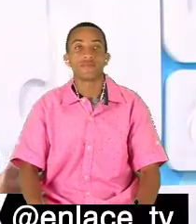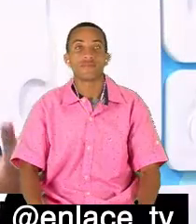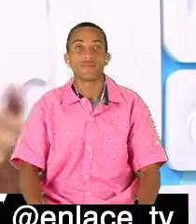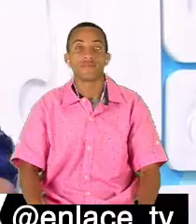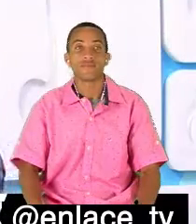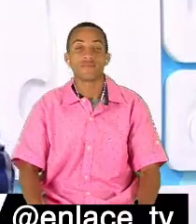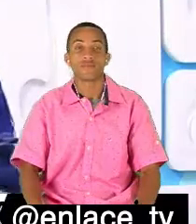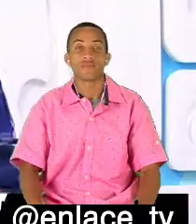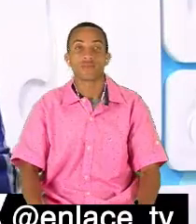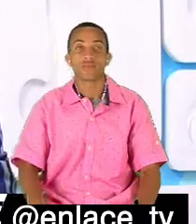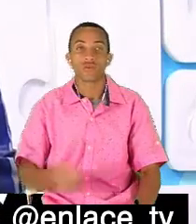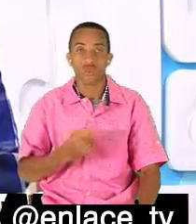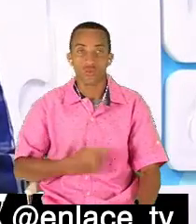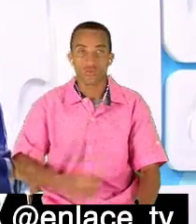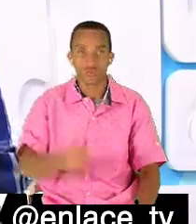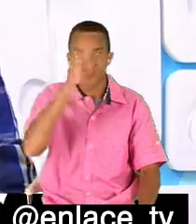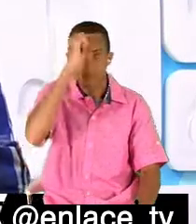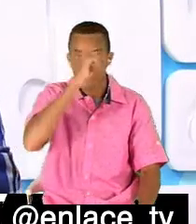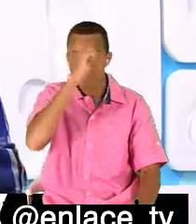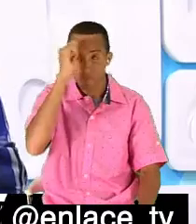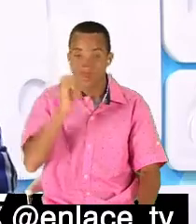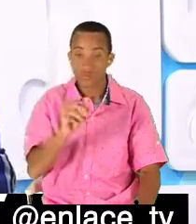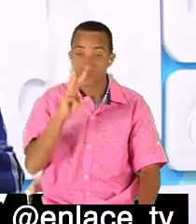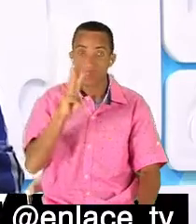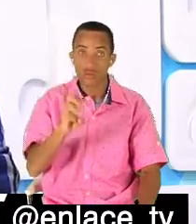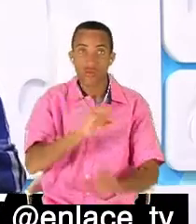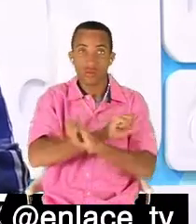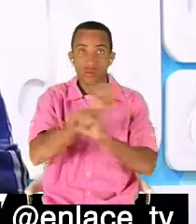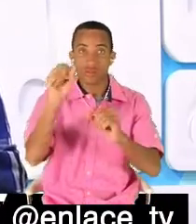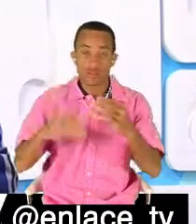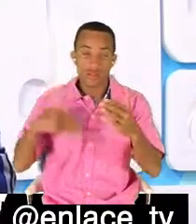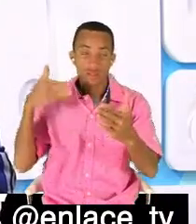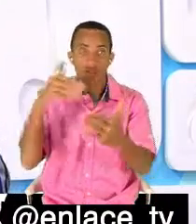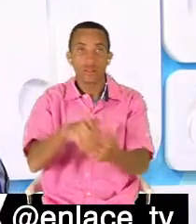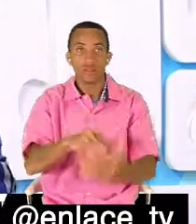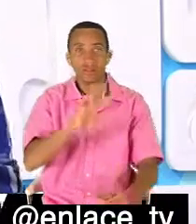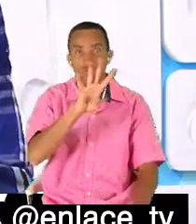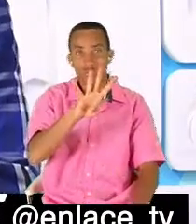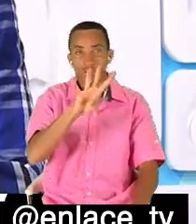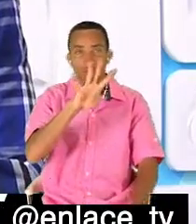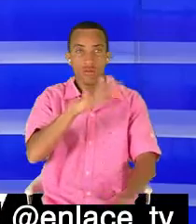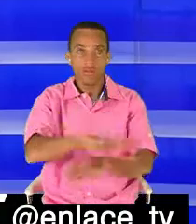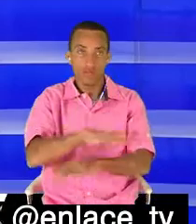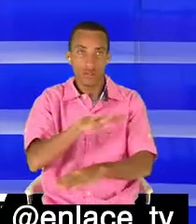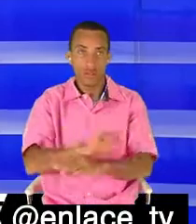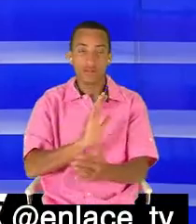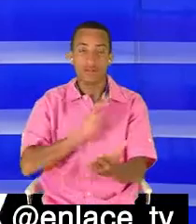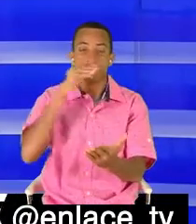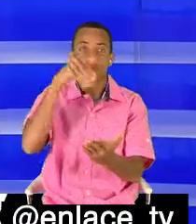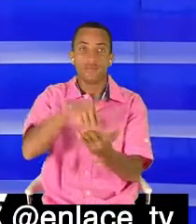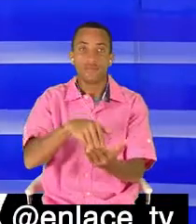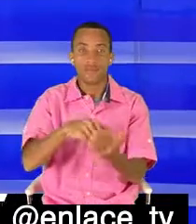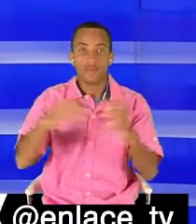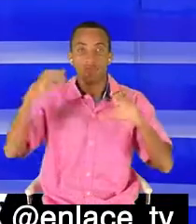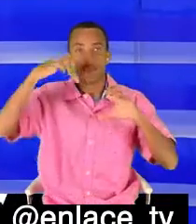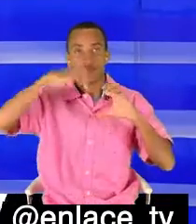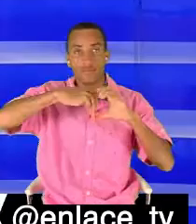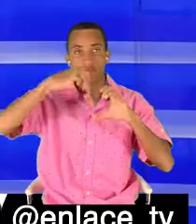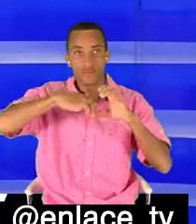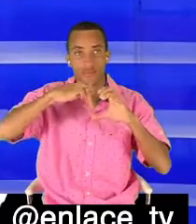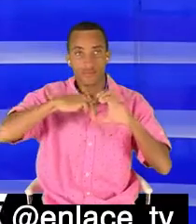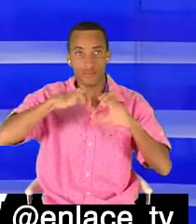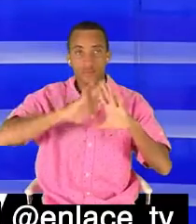El próximo domingo de 8 de la mañana a 4 de la tarde en el Centro Popular Comercial CPC se efectuará la elección